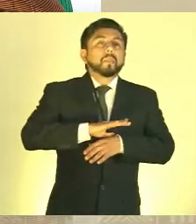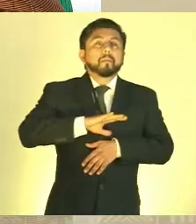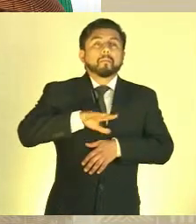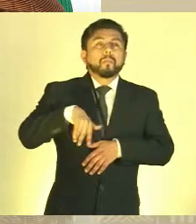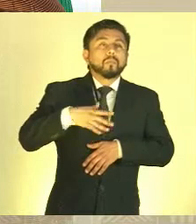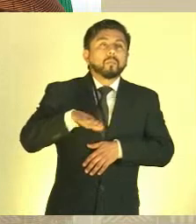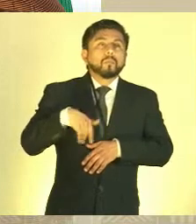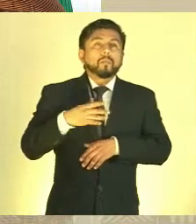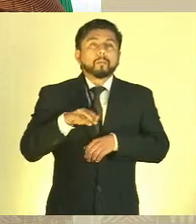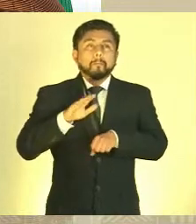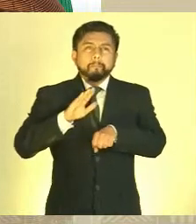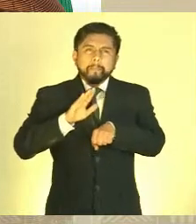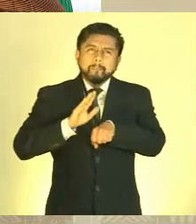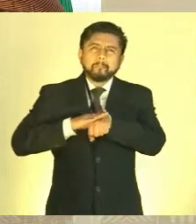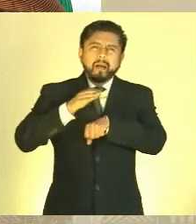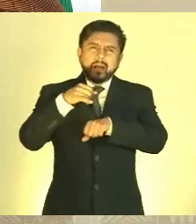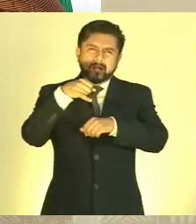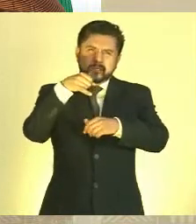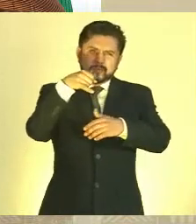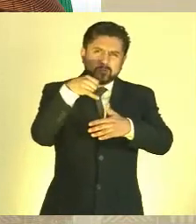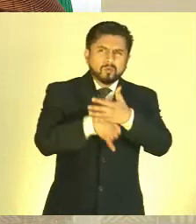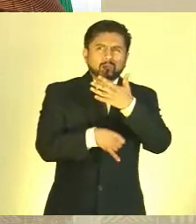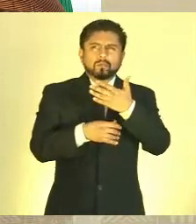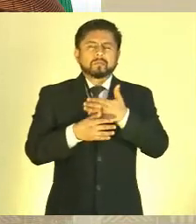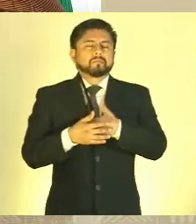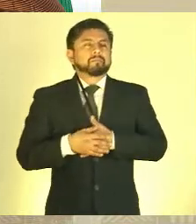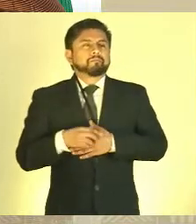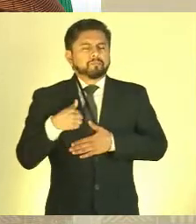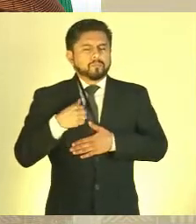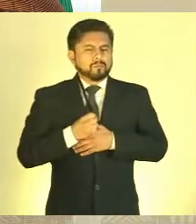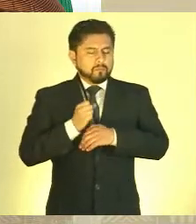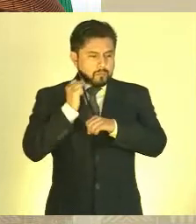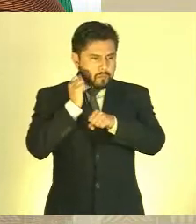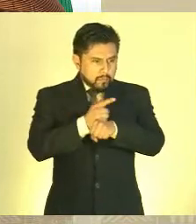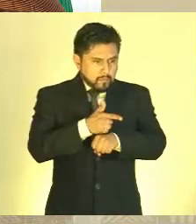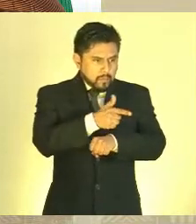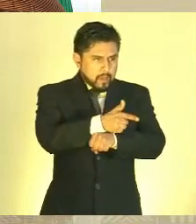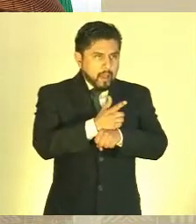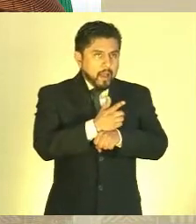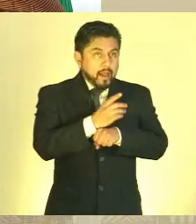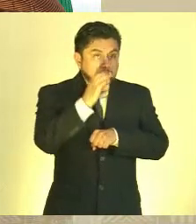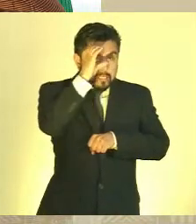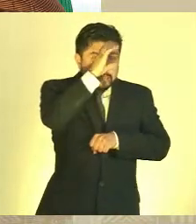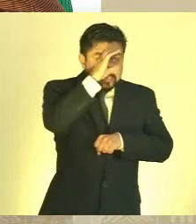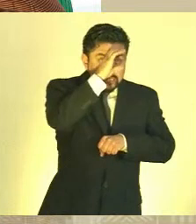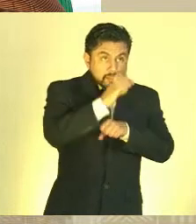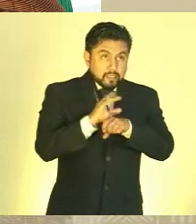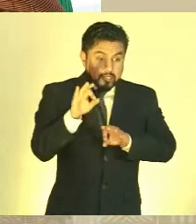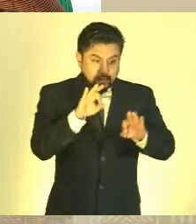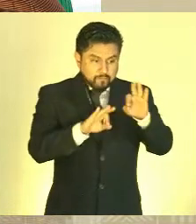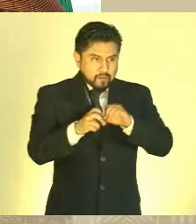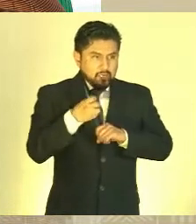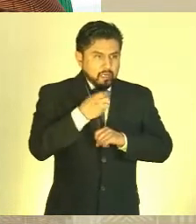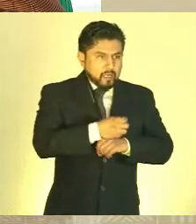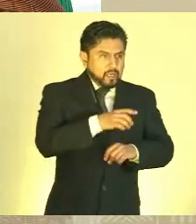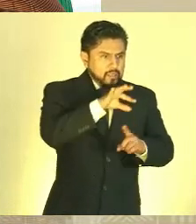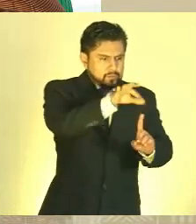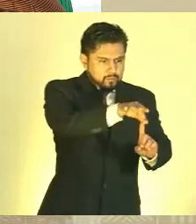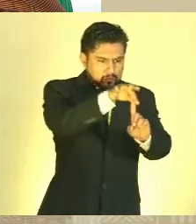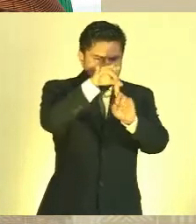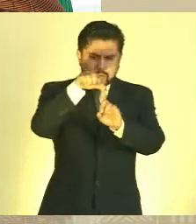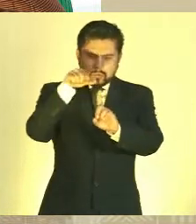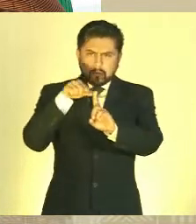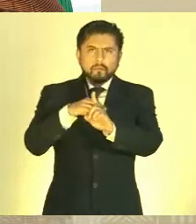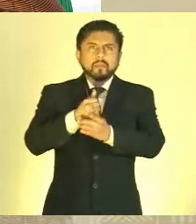que fuera más de profundidad. Y encontré que la ciencia, la física, tal vez puede serlo, puede ayudarnos